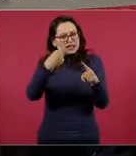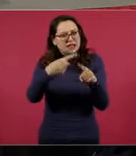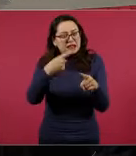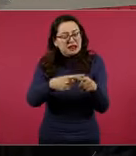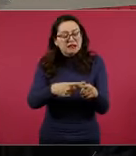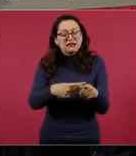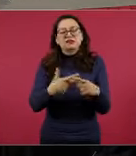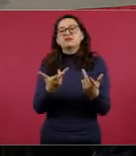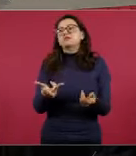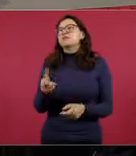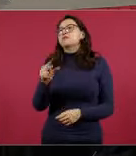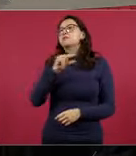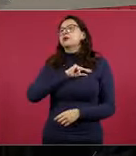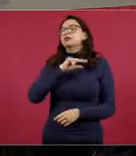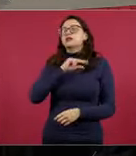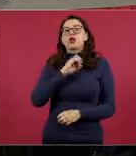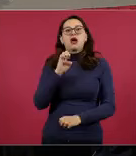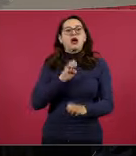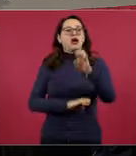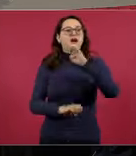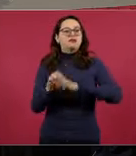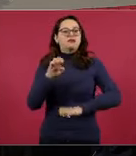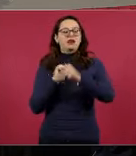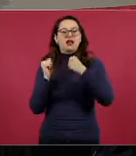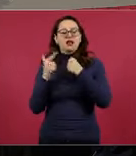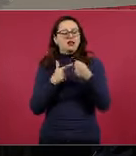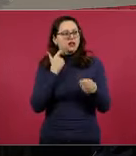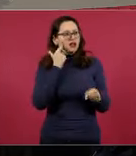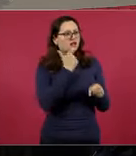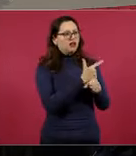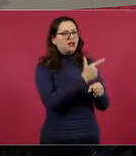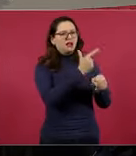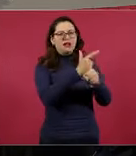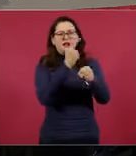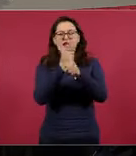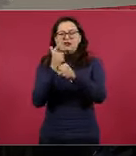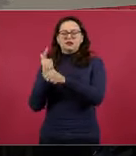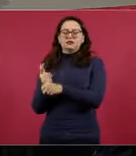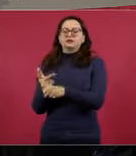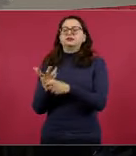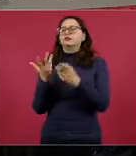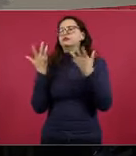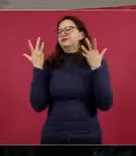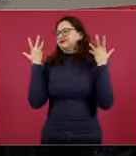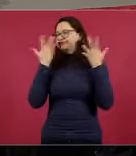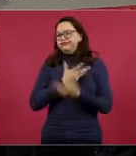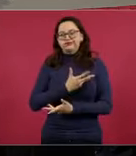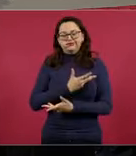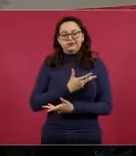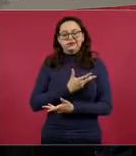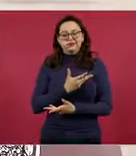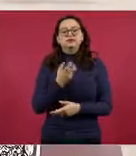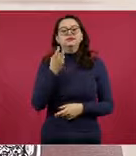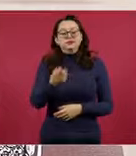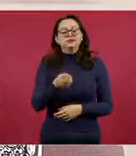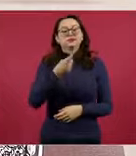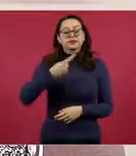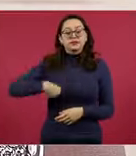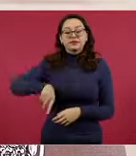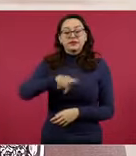empleados de alguna empresa privada. A esto lo que hemos hecho en la siguiente, por favor, es